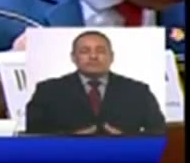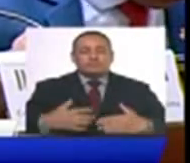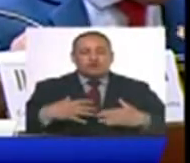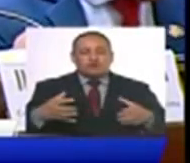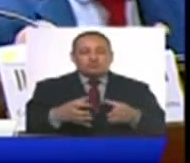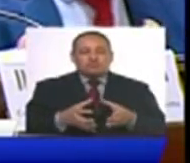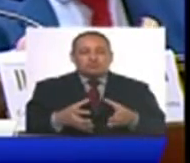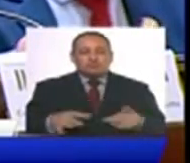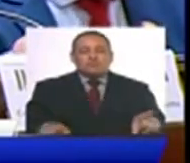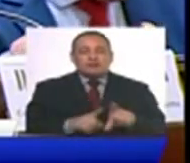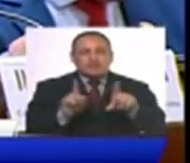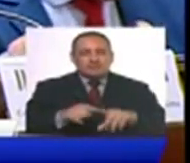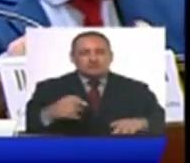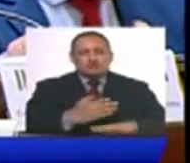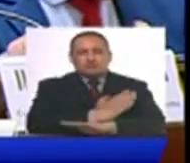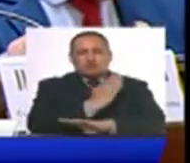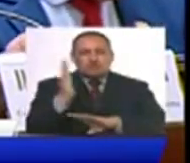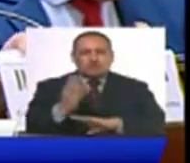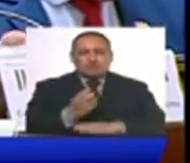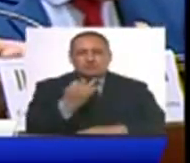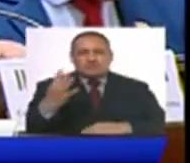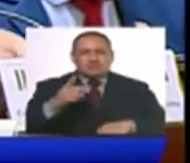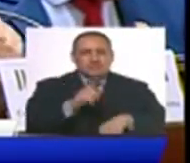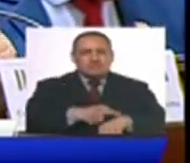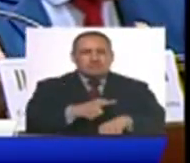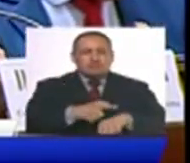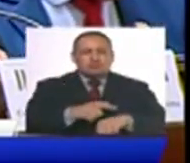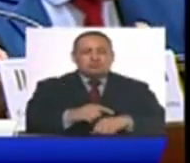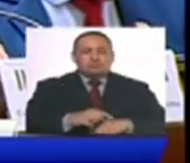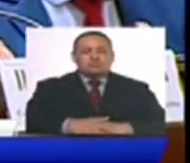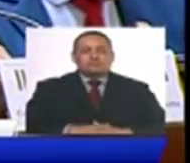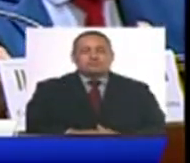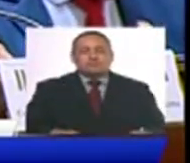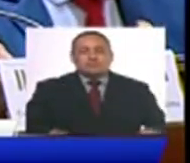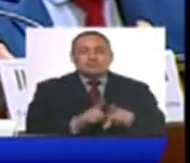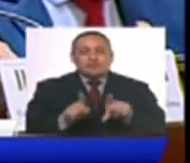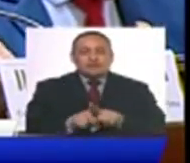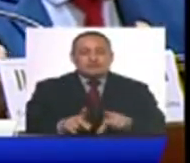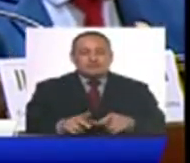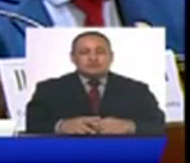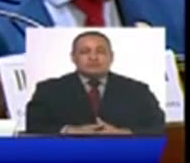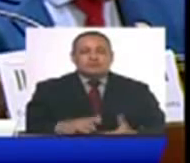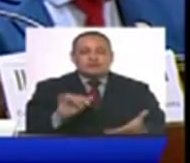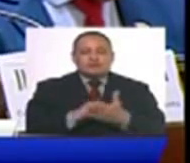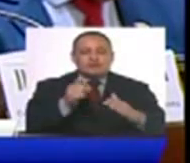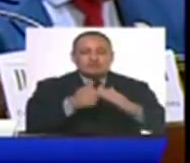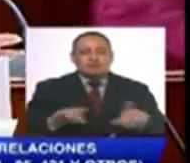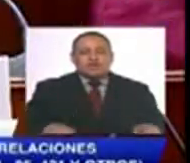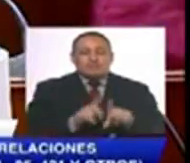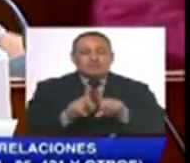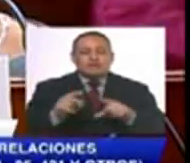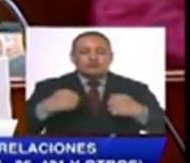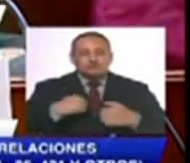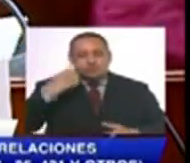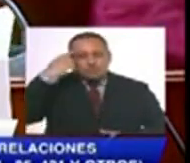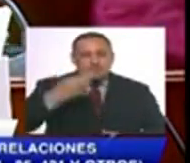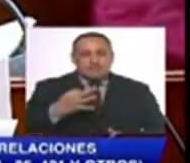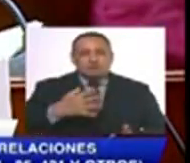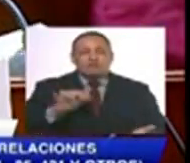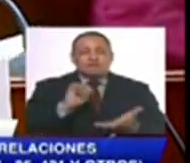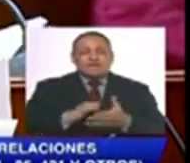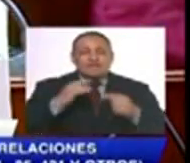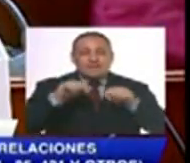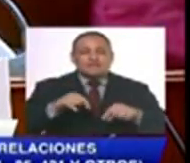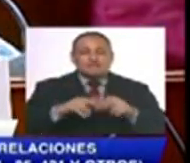este Parlamento a la población. Si bien es cierto, como ellos dicen, iba en contra del reglamento, también es cierto lo que